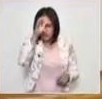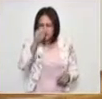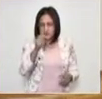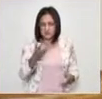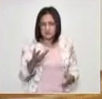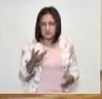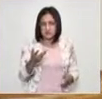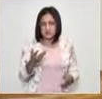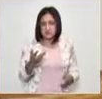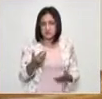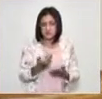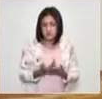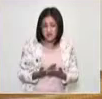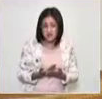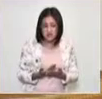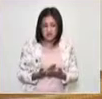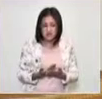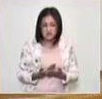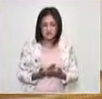Pausar.